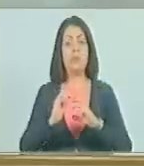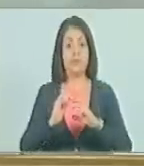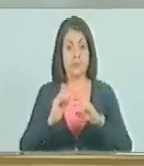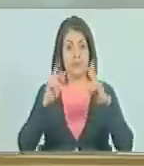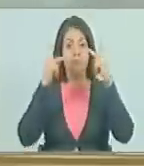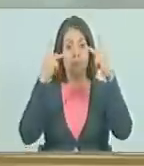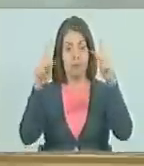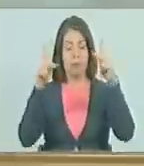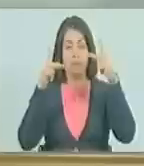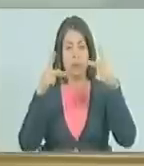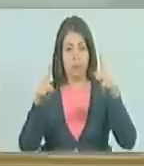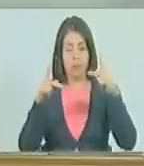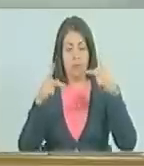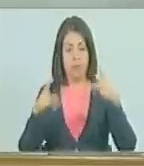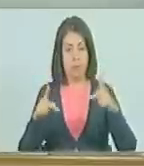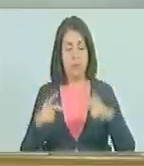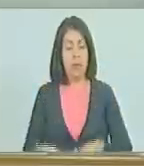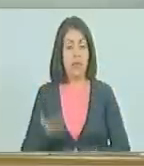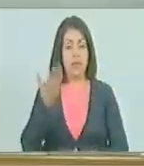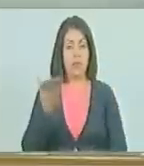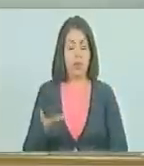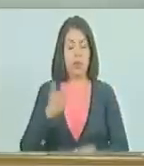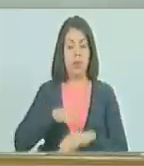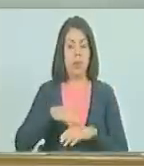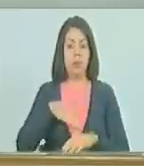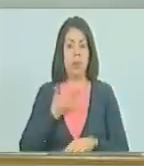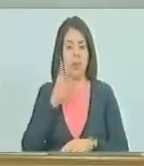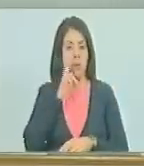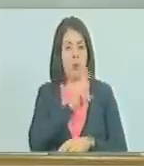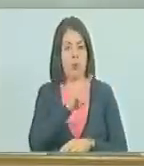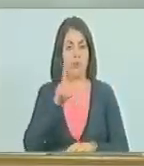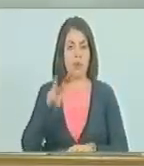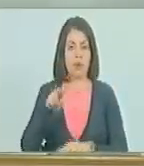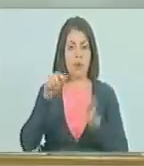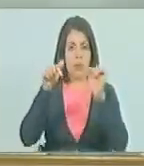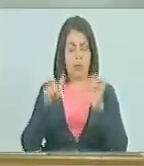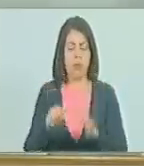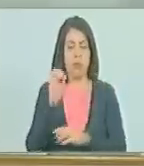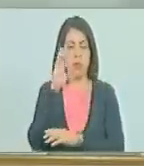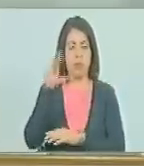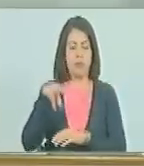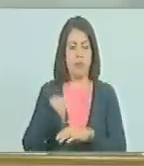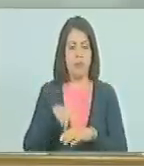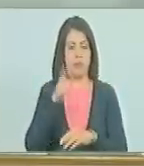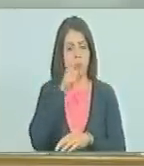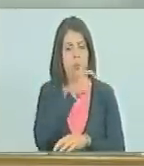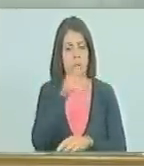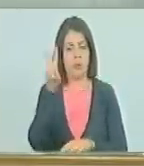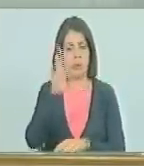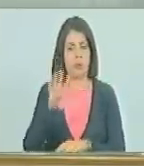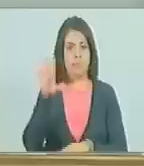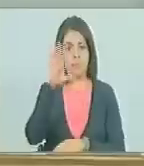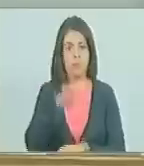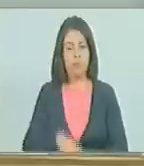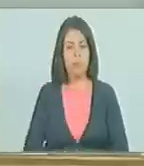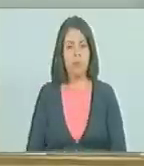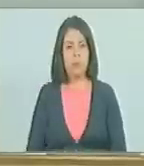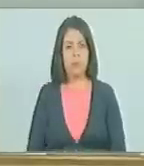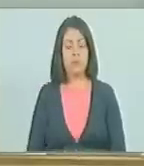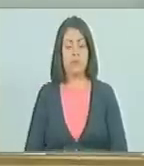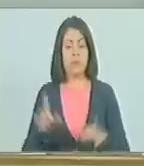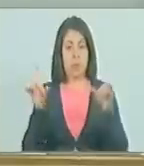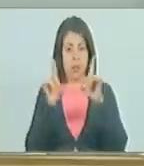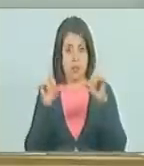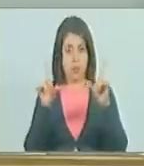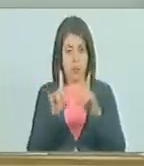contextualizar este punto. Es importante que podamos ver desde acá, desde la Asamblea Nacional, y el pueblo de Venezuela, a través de los medios